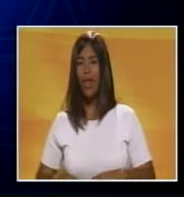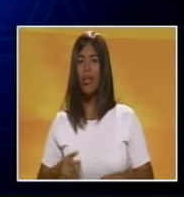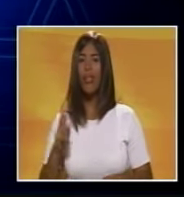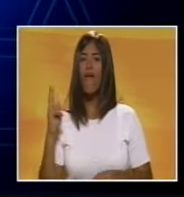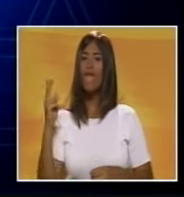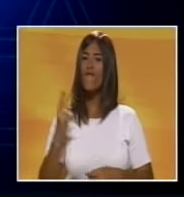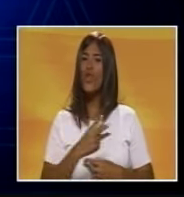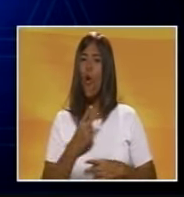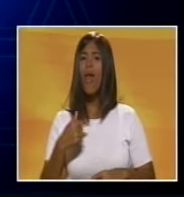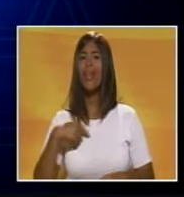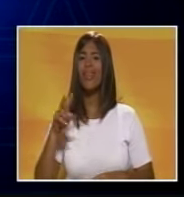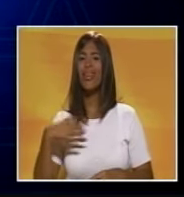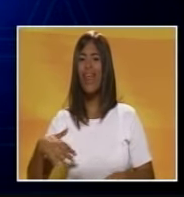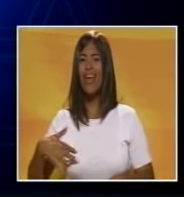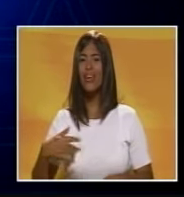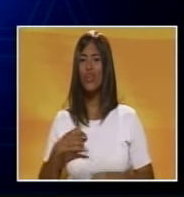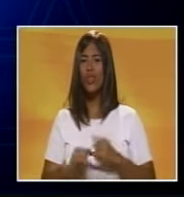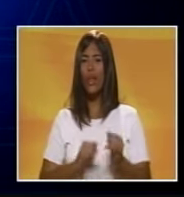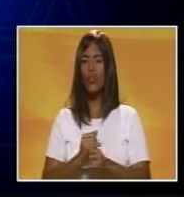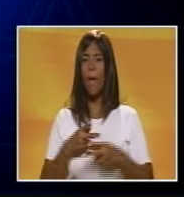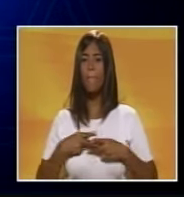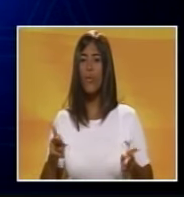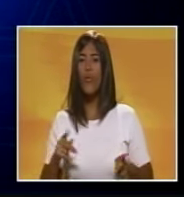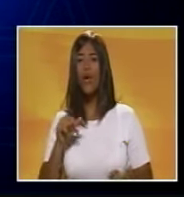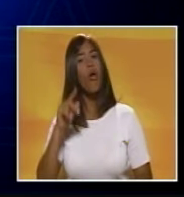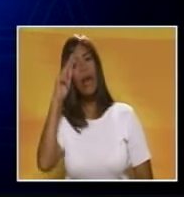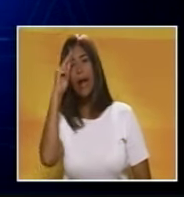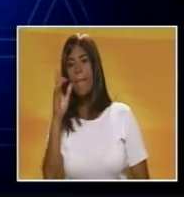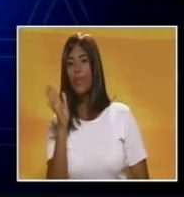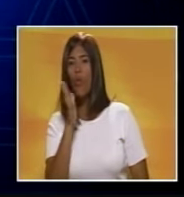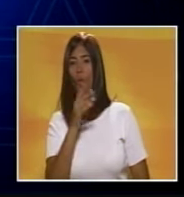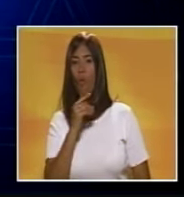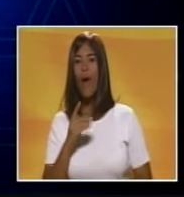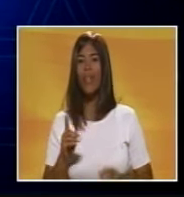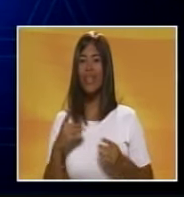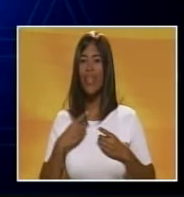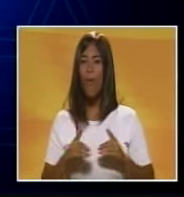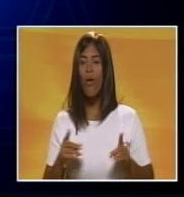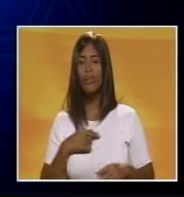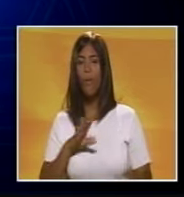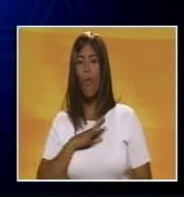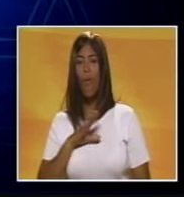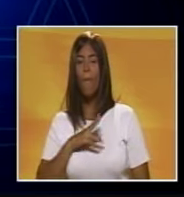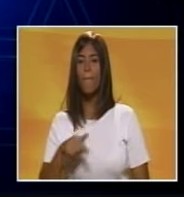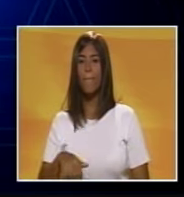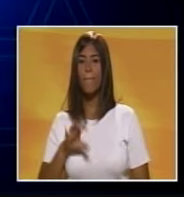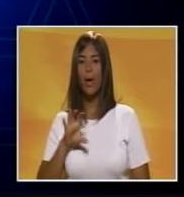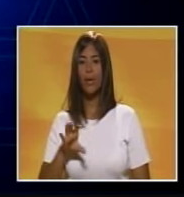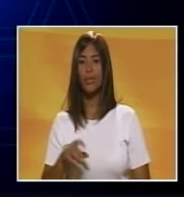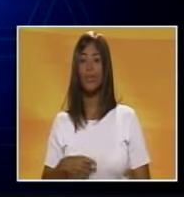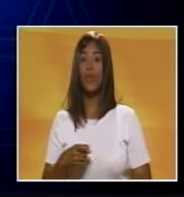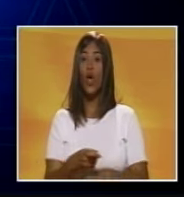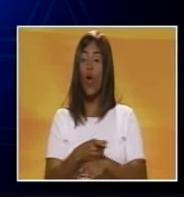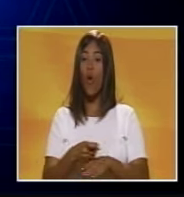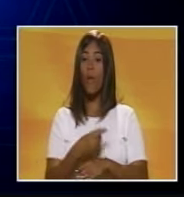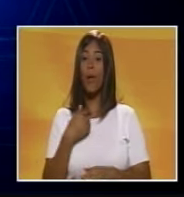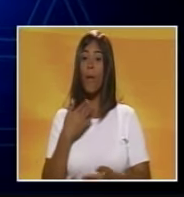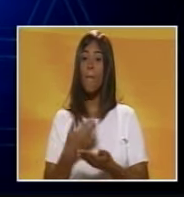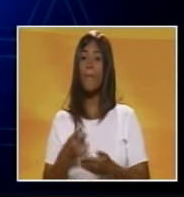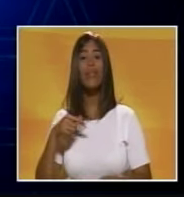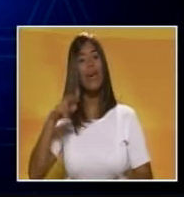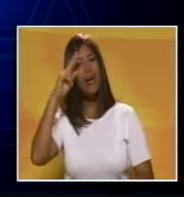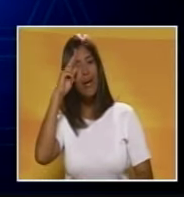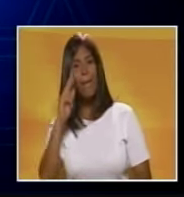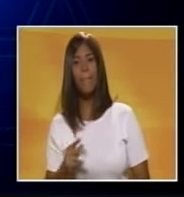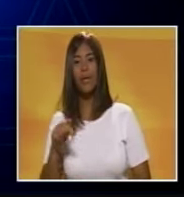derecho internacional público e irrespeta las instituciones democráticas del país. El gobierno exige que cesen en su hostil